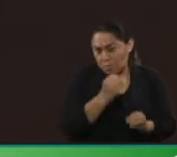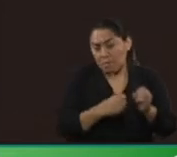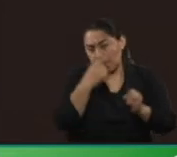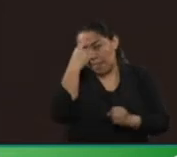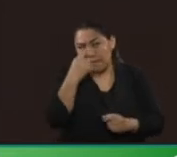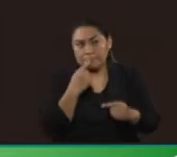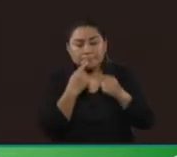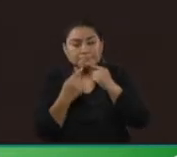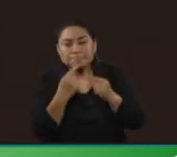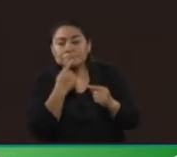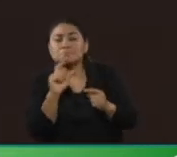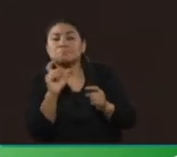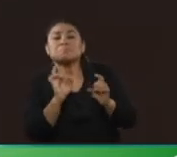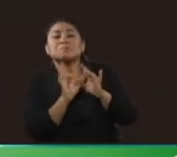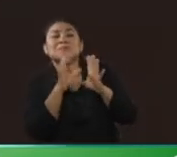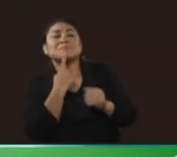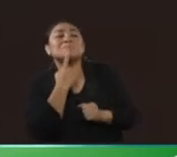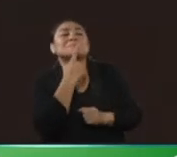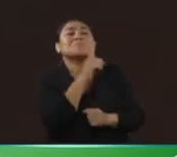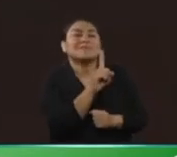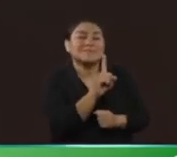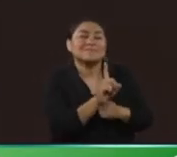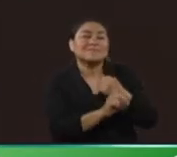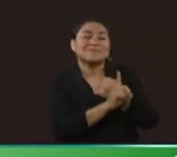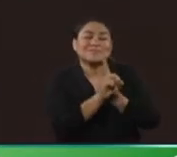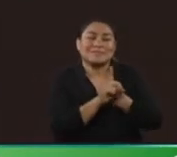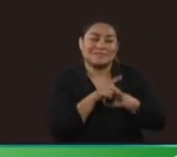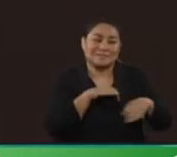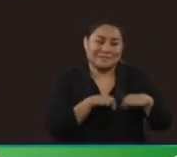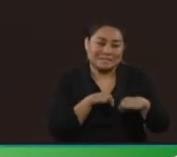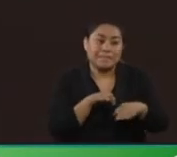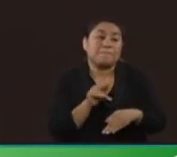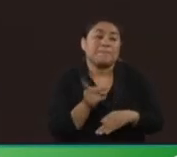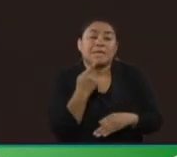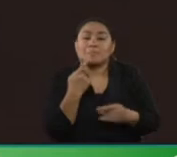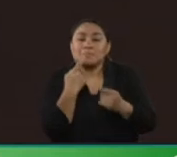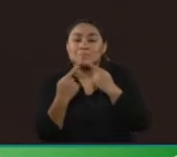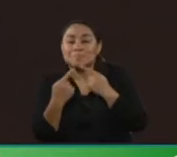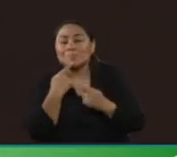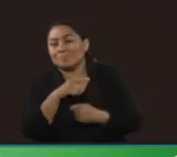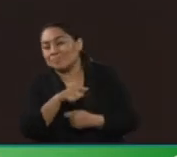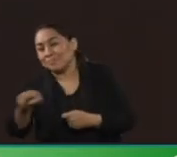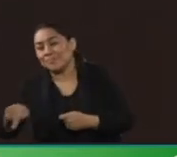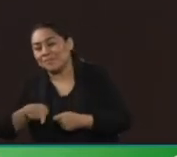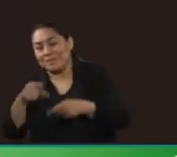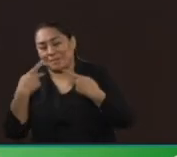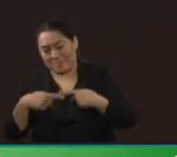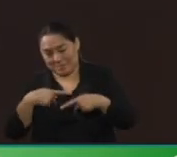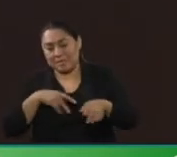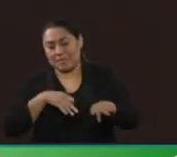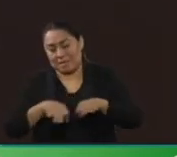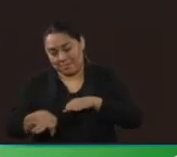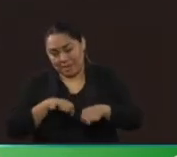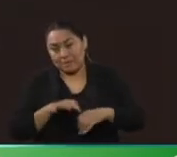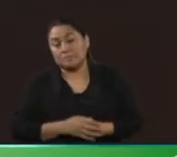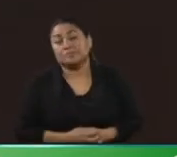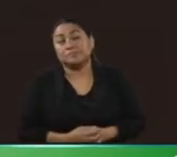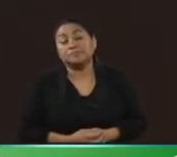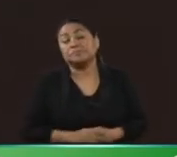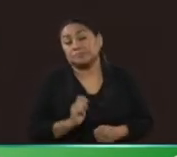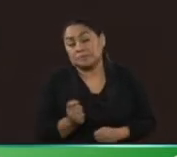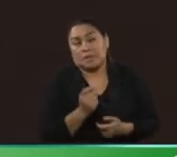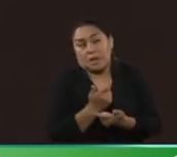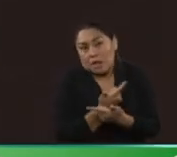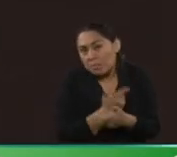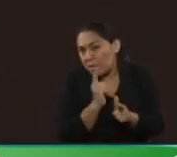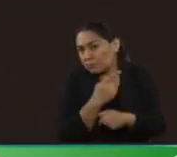solución de controversias laborales derivadas de la negociación colectiva de los trabajadores tenemos que decir que la libertad